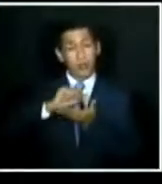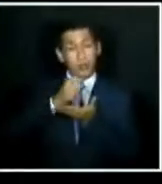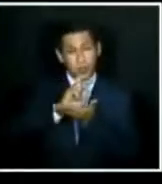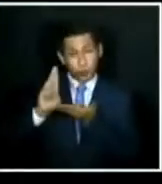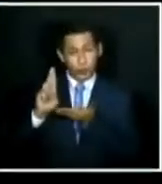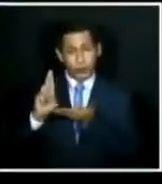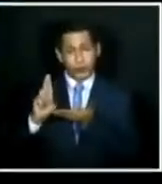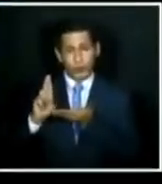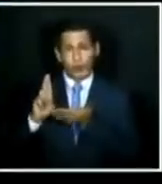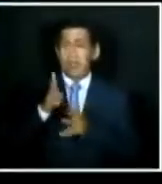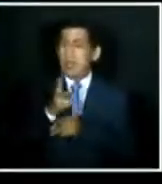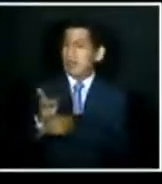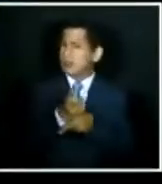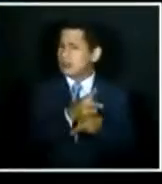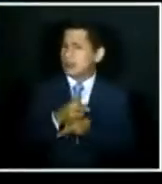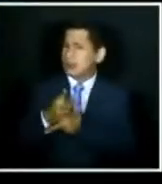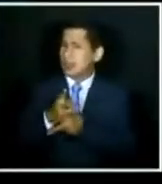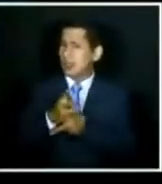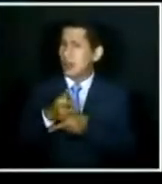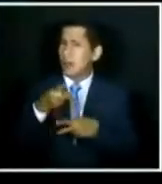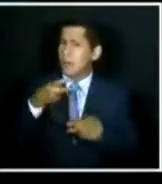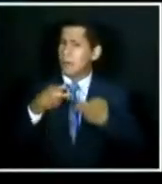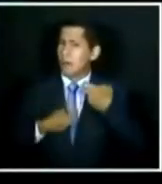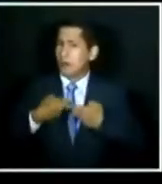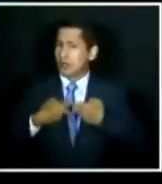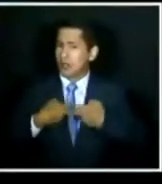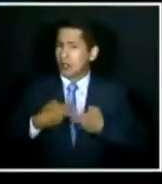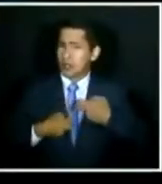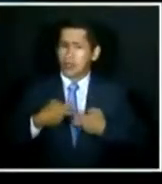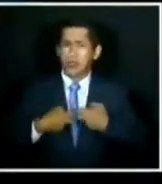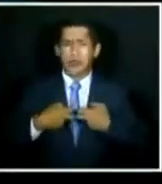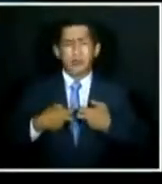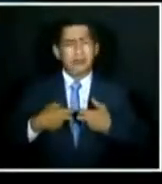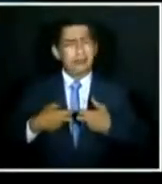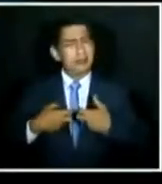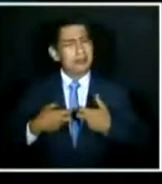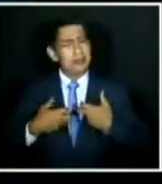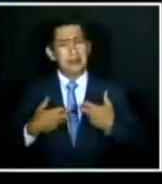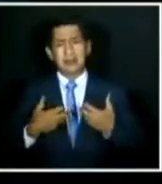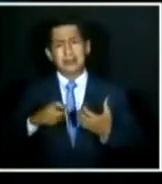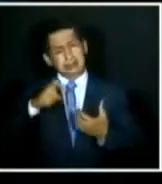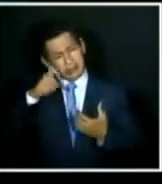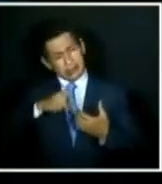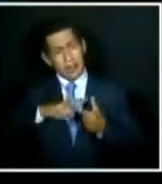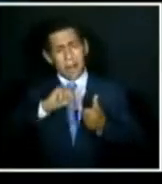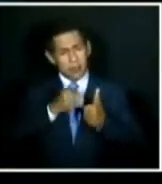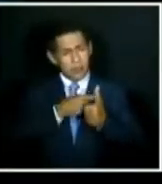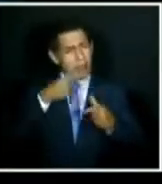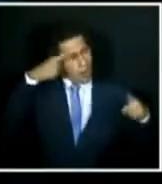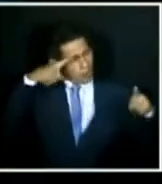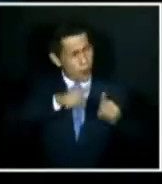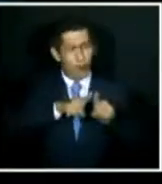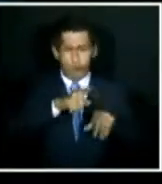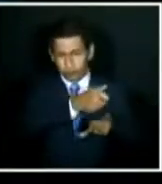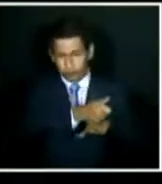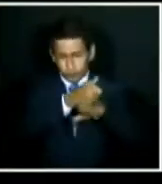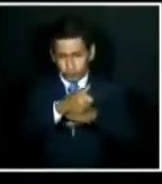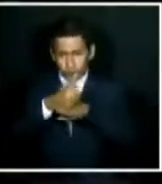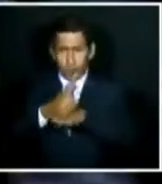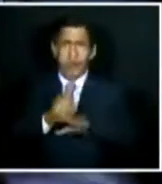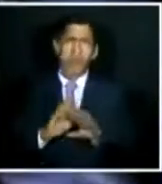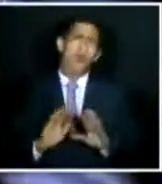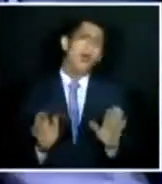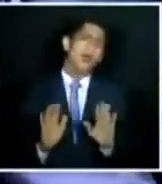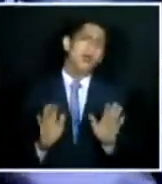La seguridad es un problema estructural que no se arregla con soluciones coyunturales, querida alcaldesa. No es